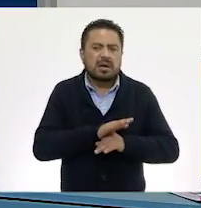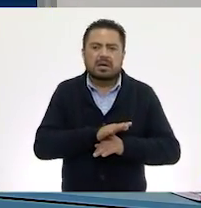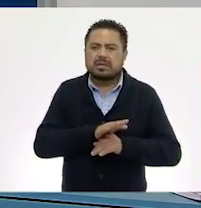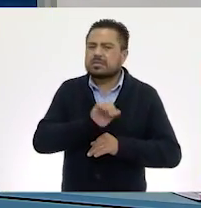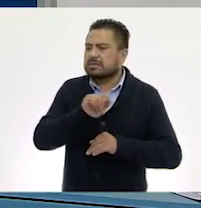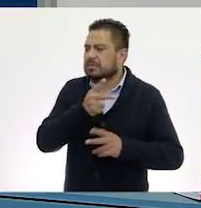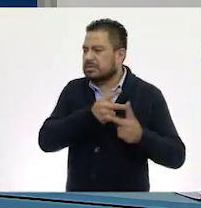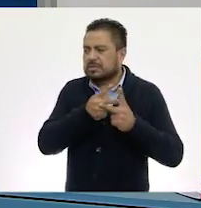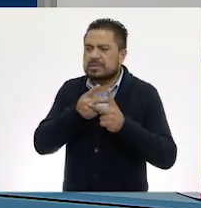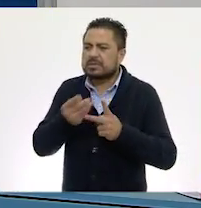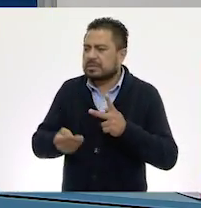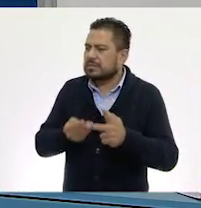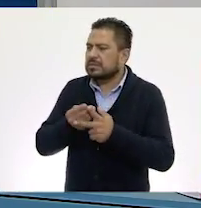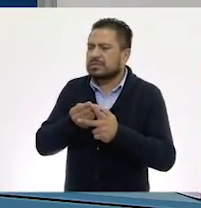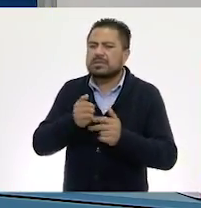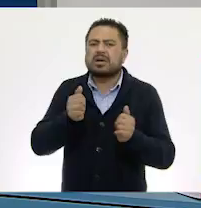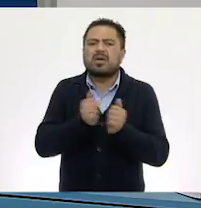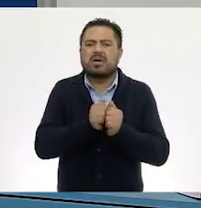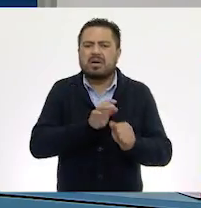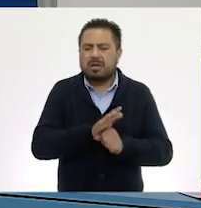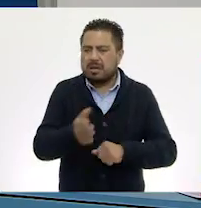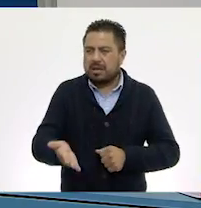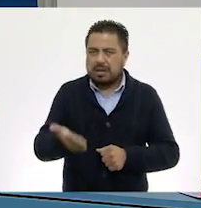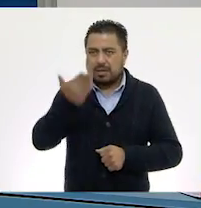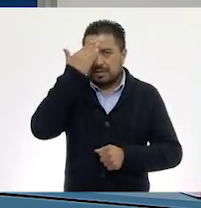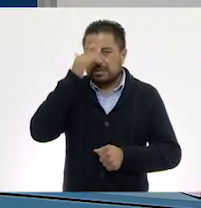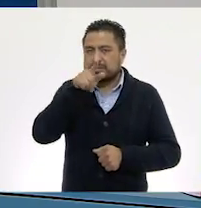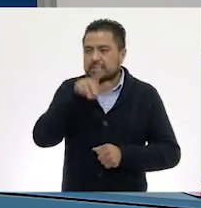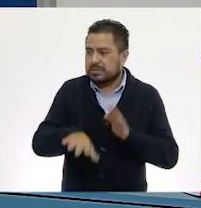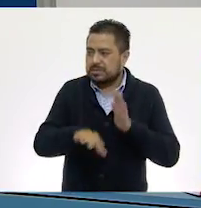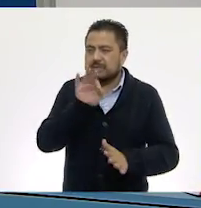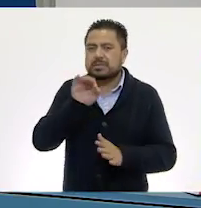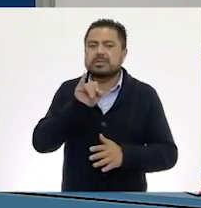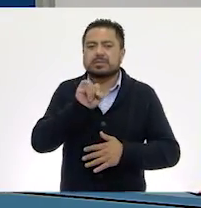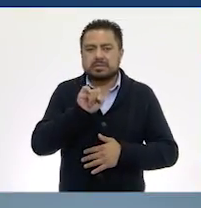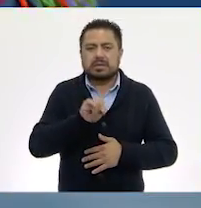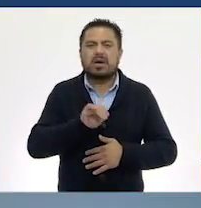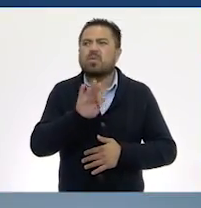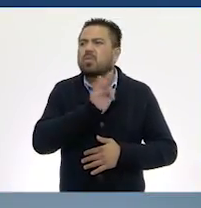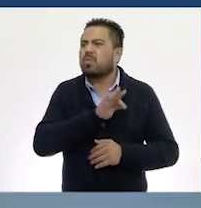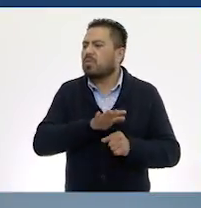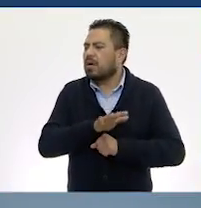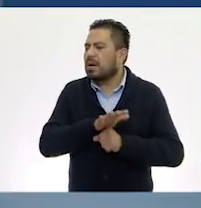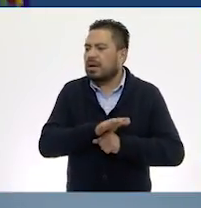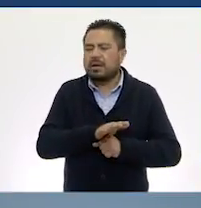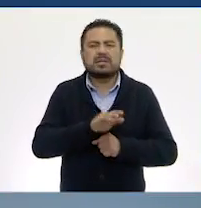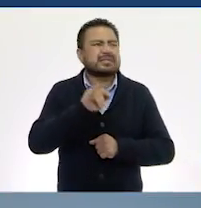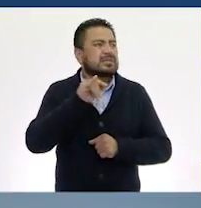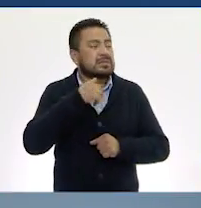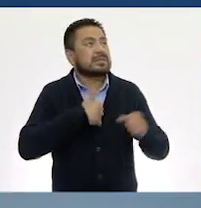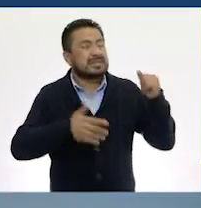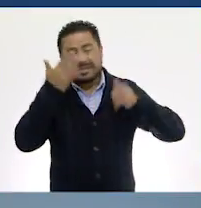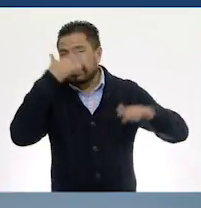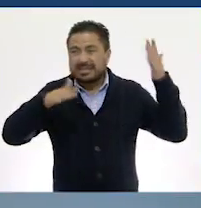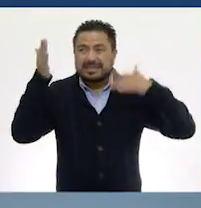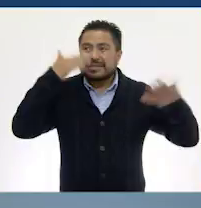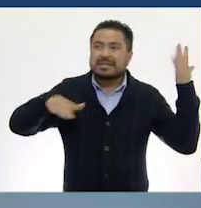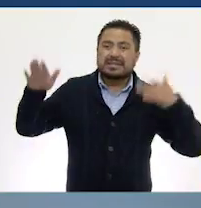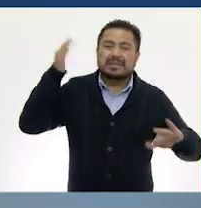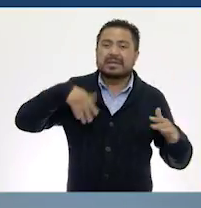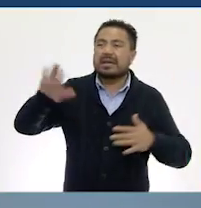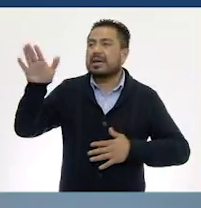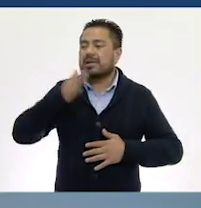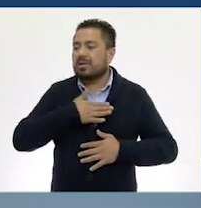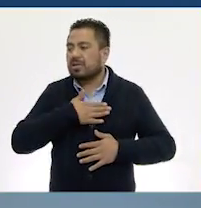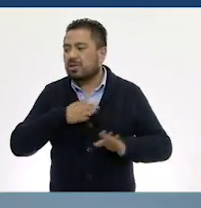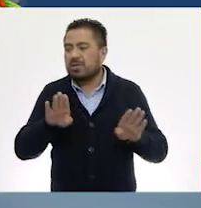una estrellita imaginaria en la frente si lo adivinan. ¿Cuál podría ser? Yo sé. Venga, Ton.